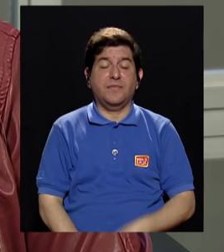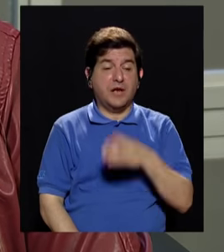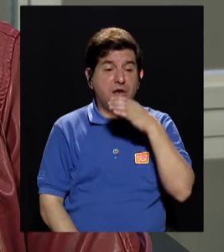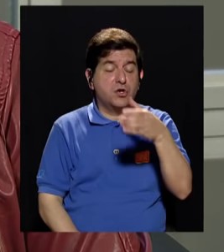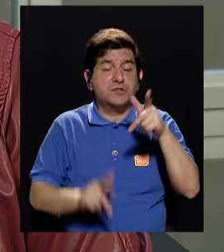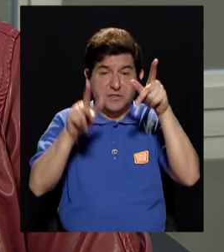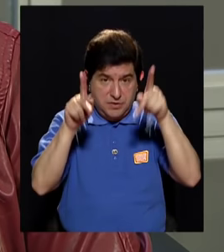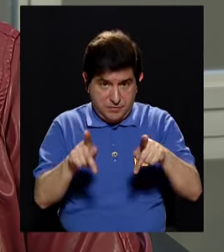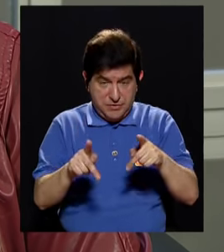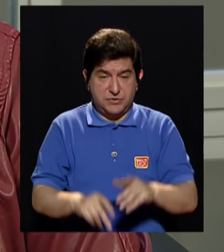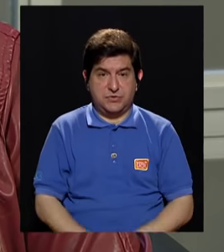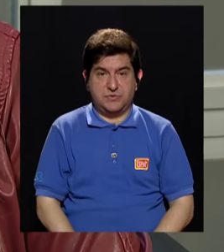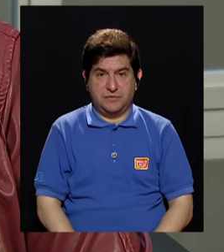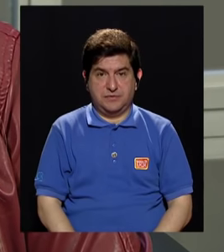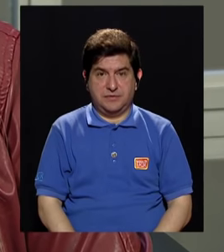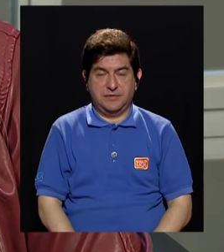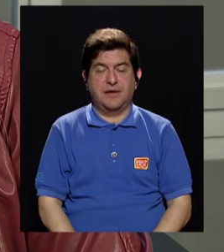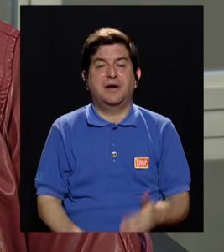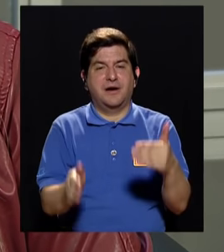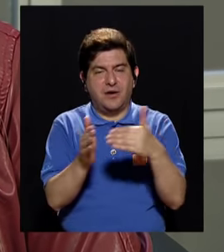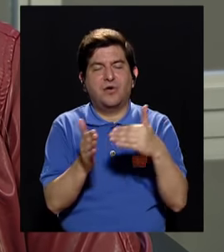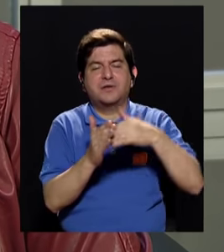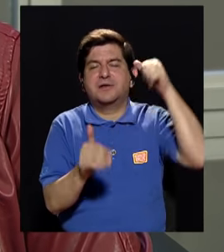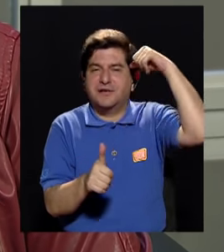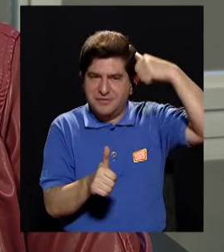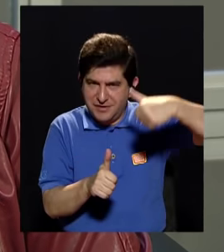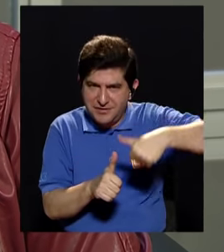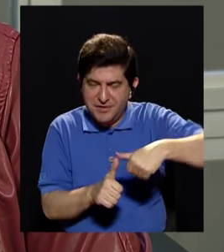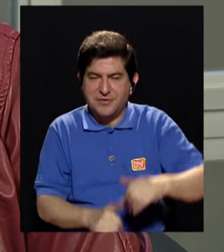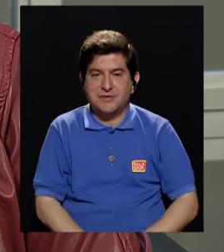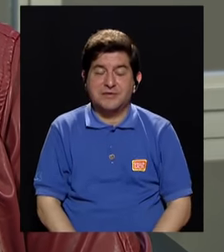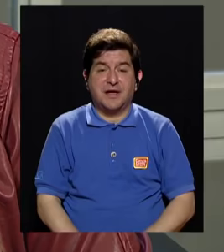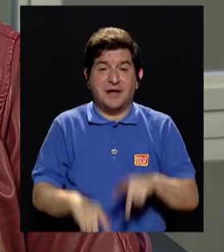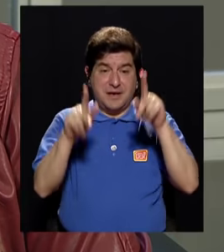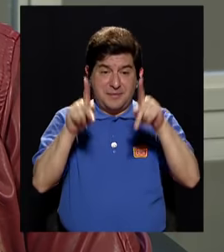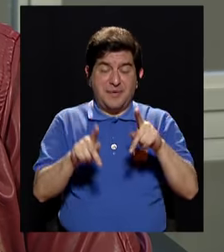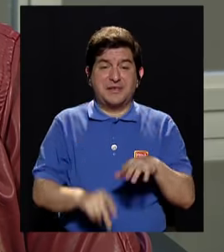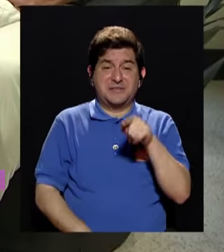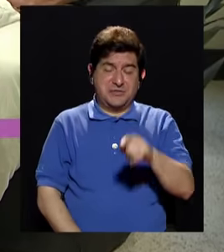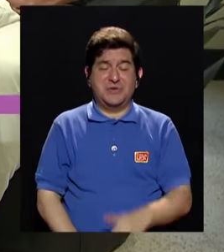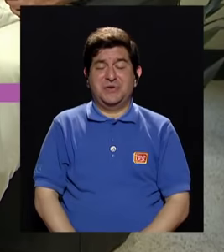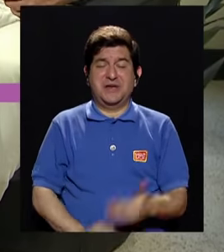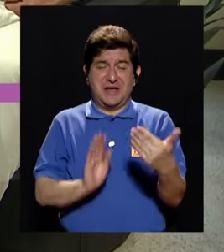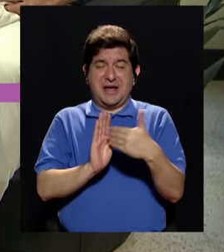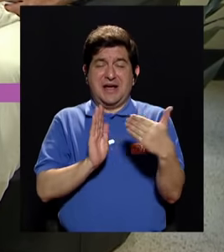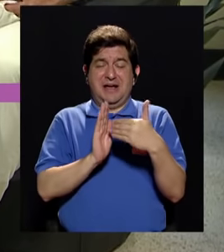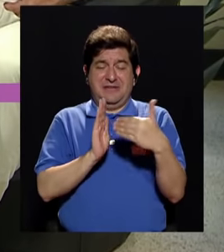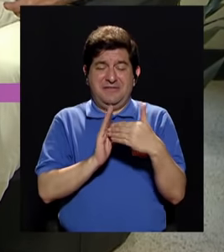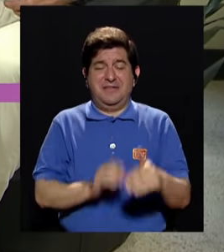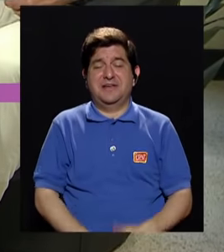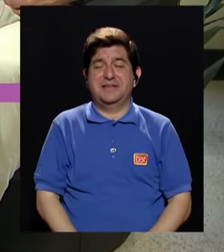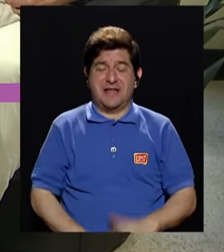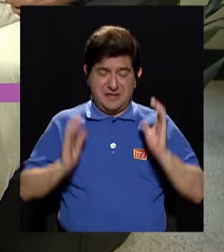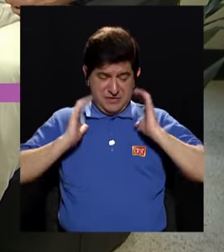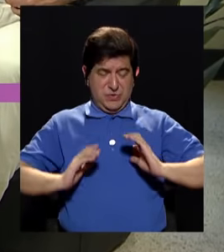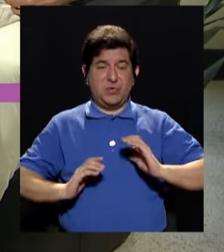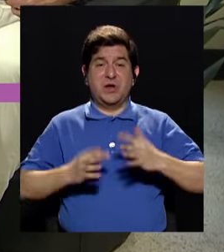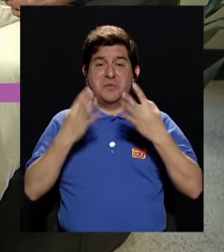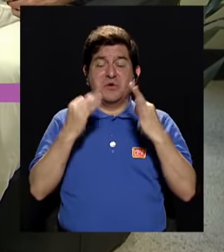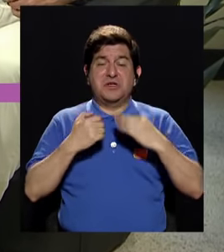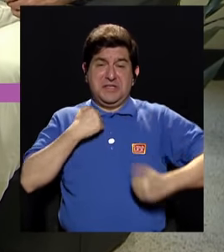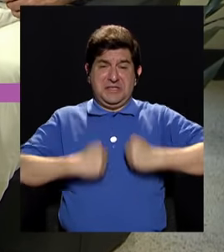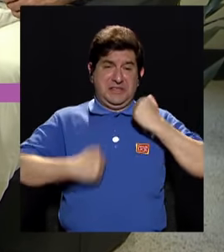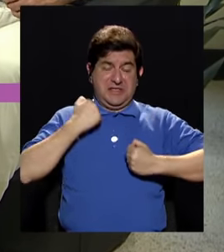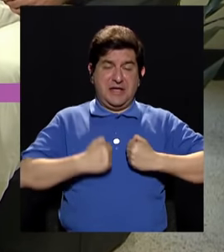se recomienda al paciente bueno como les retomando un poco esto de que el el paciente ha sido violentado muchas veces se baña hay que